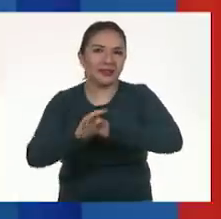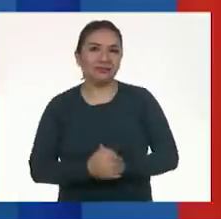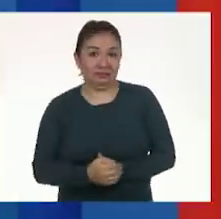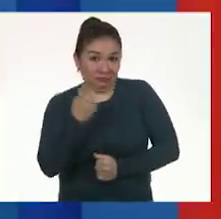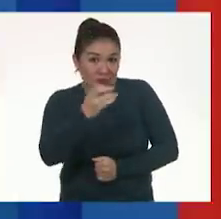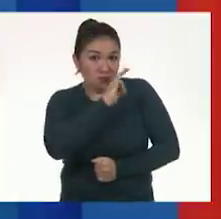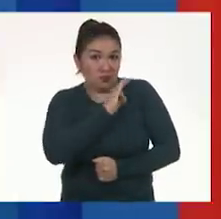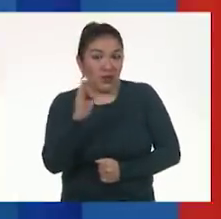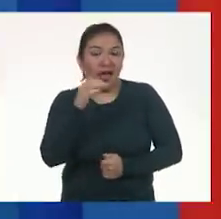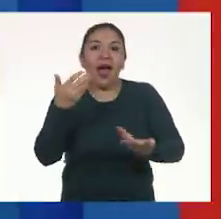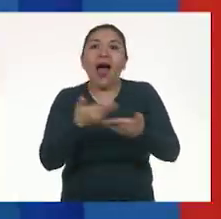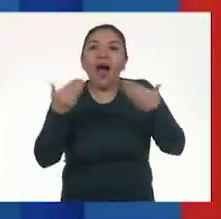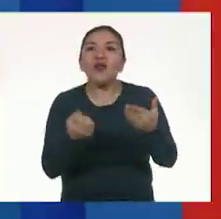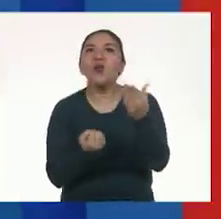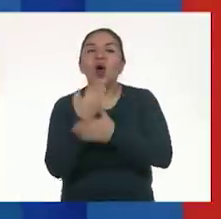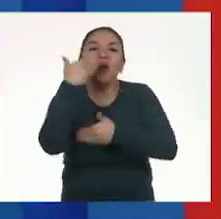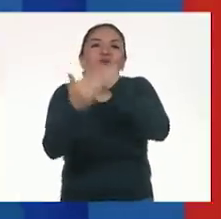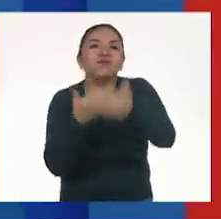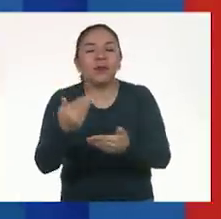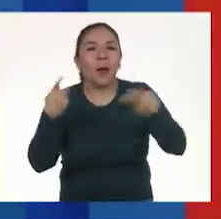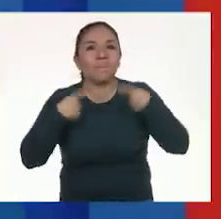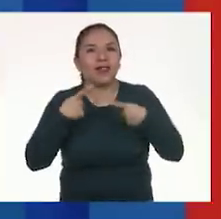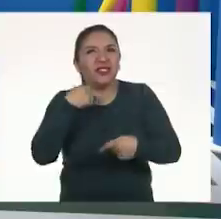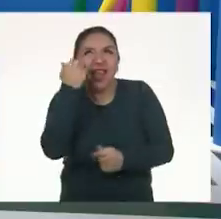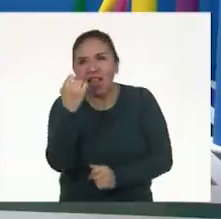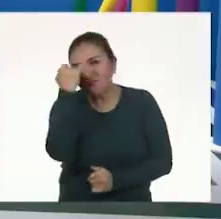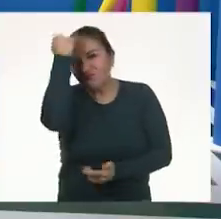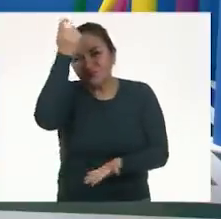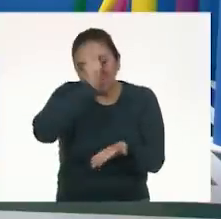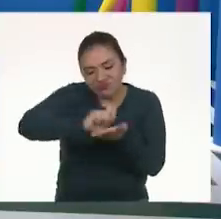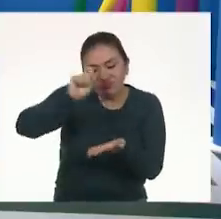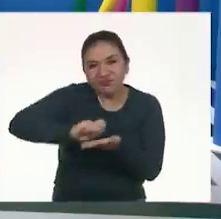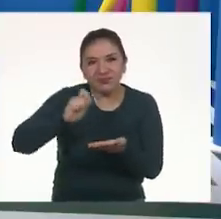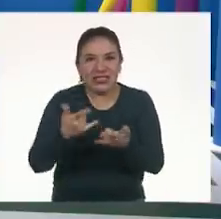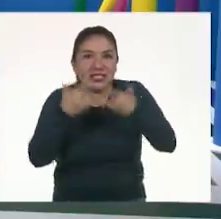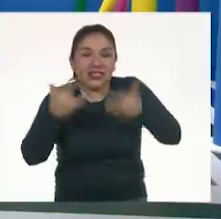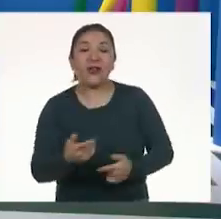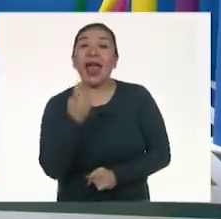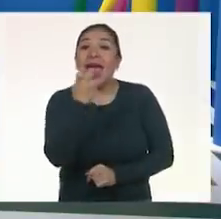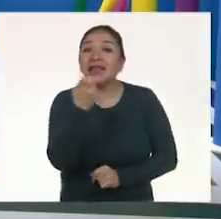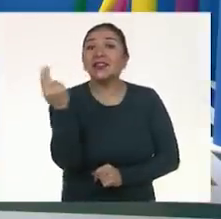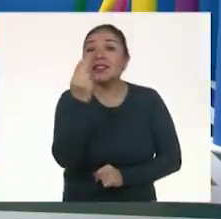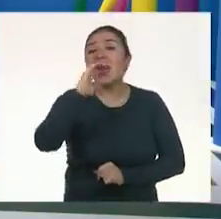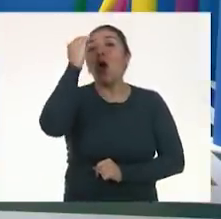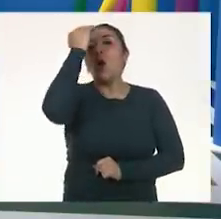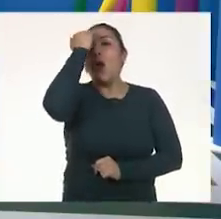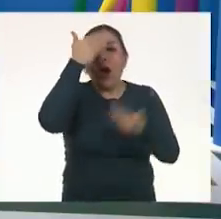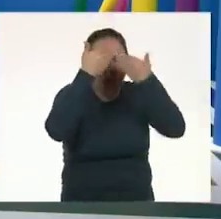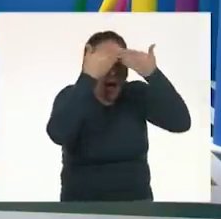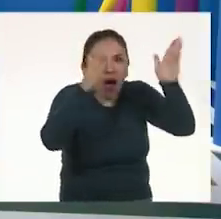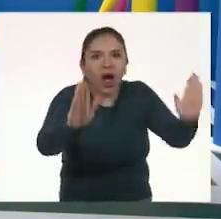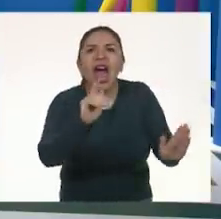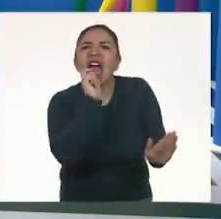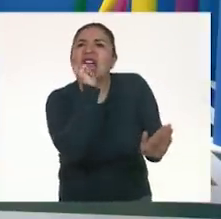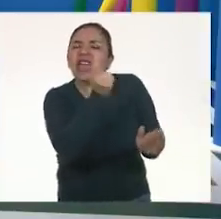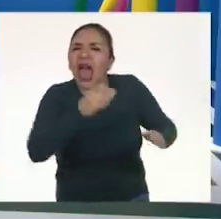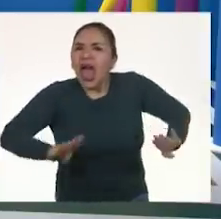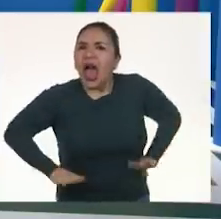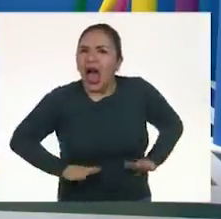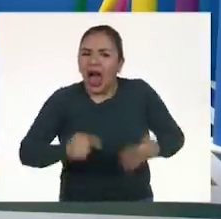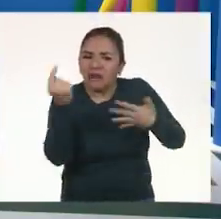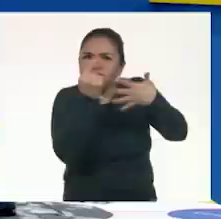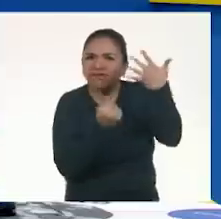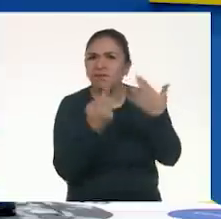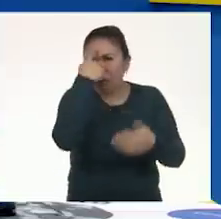dramaturgos. Sí, claro. Lo único que necesitan es conocer exactamente cómo es la tragedia.